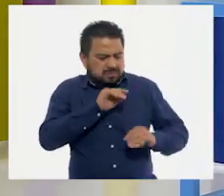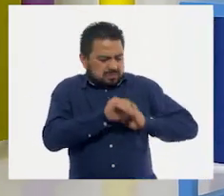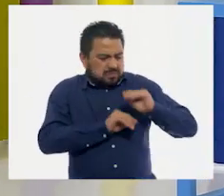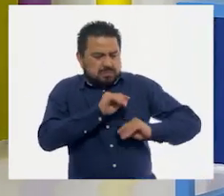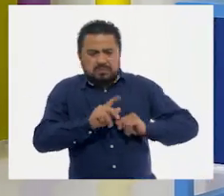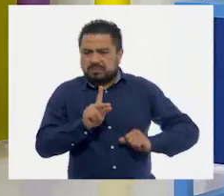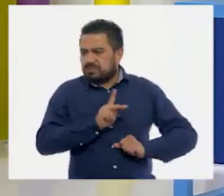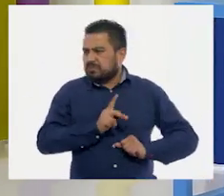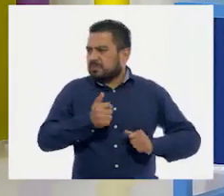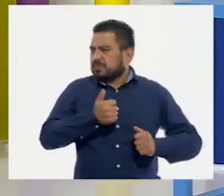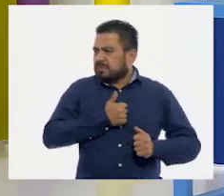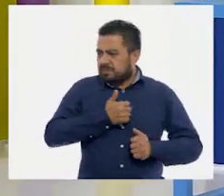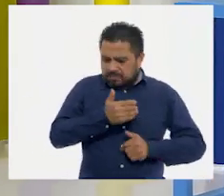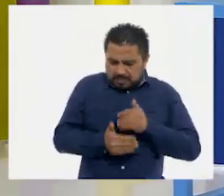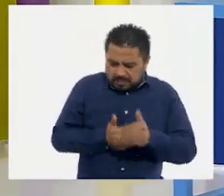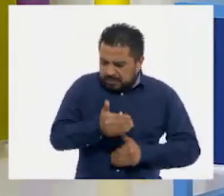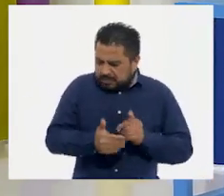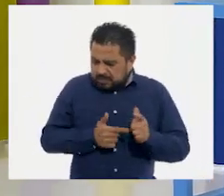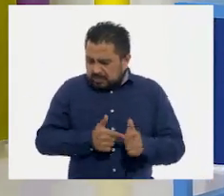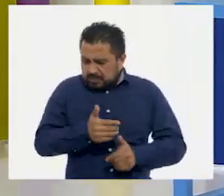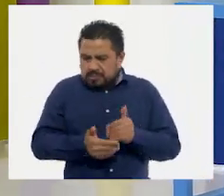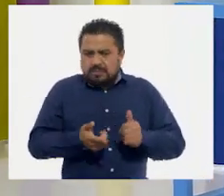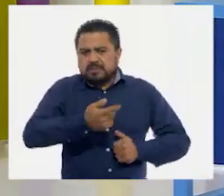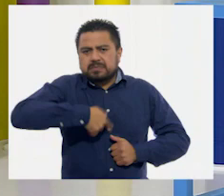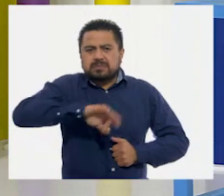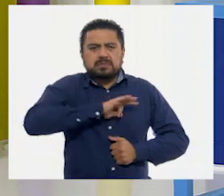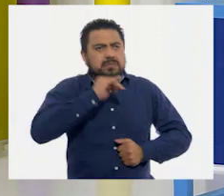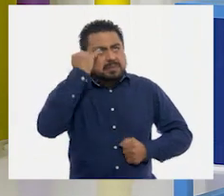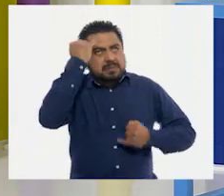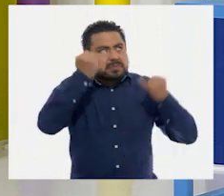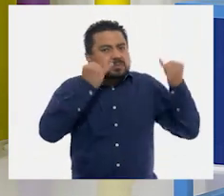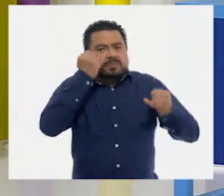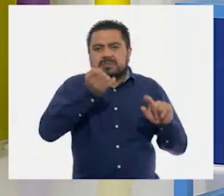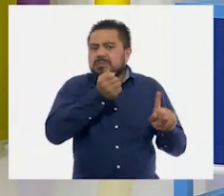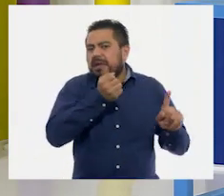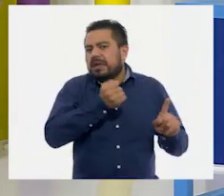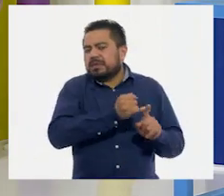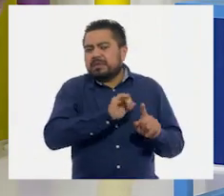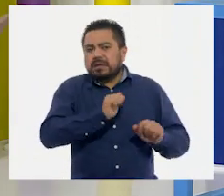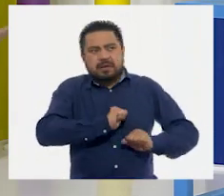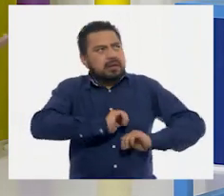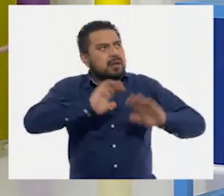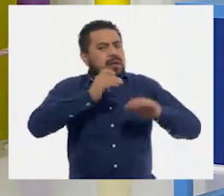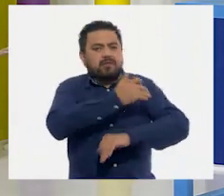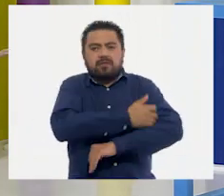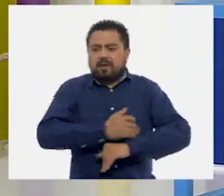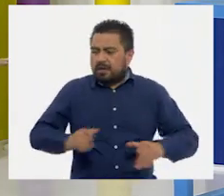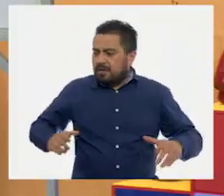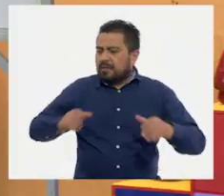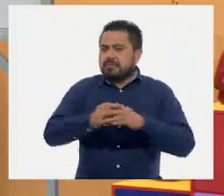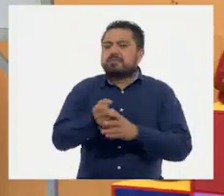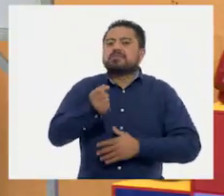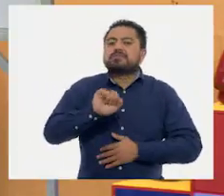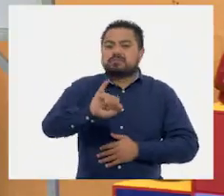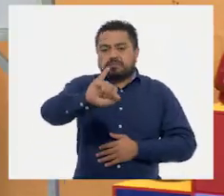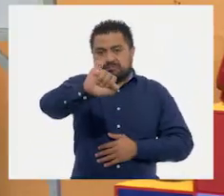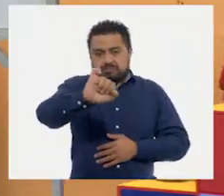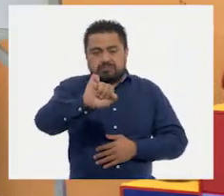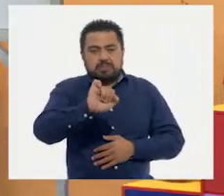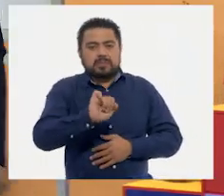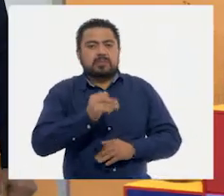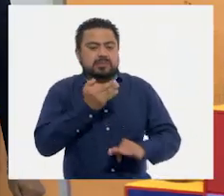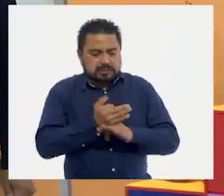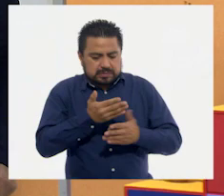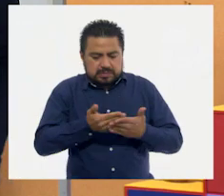nuestra propia secuencia con sonidos que nosotras y nosotros imaginemos y así sorprender a nuestra familia. Así es. Y bueno,